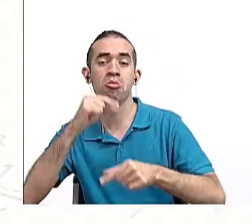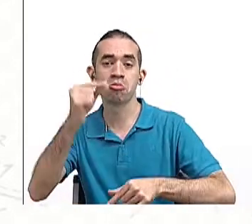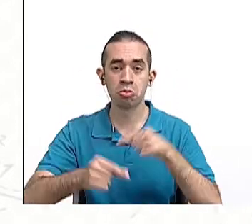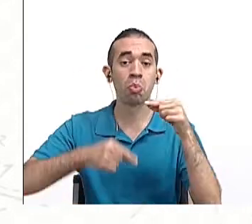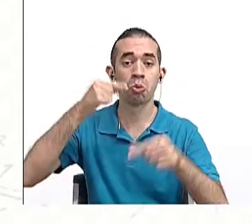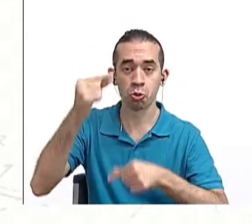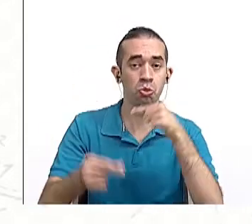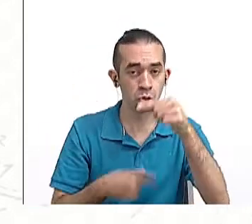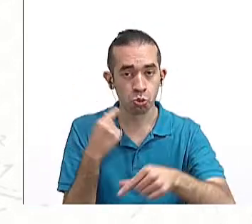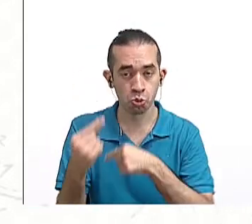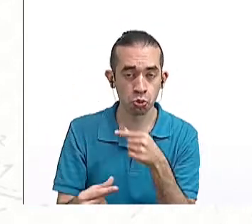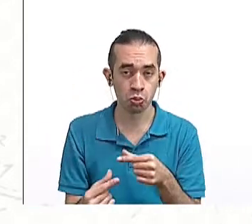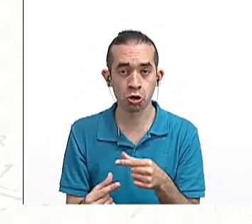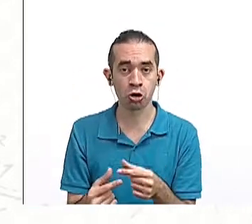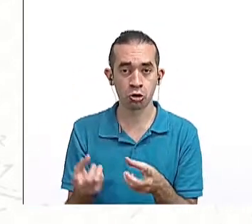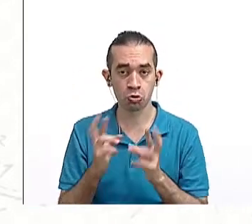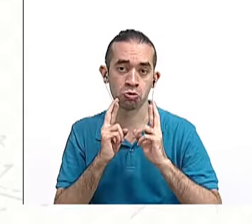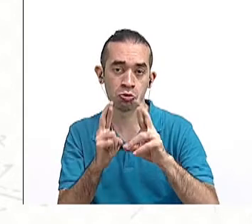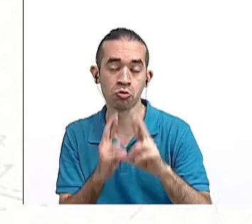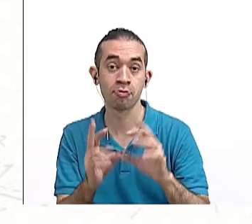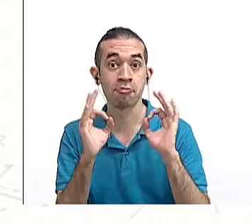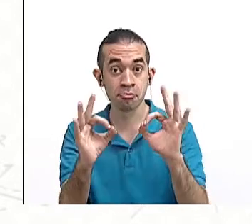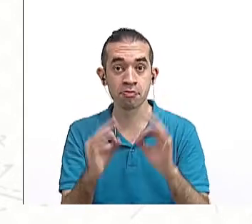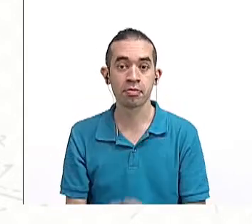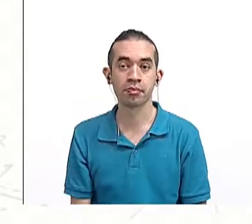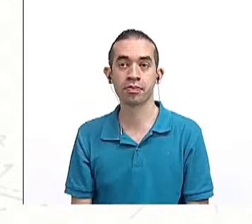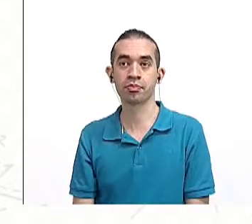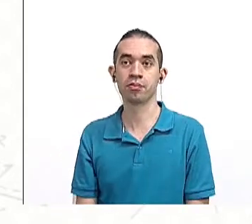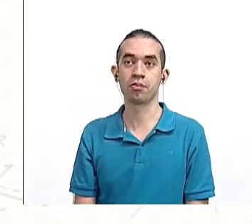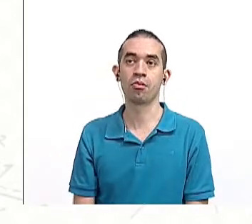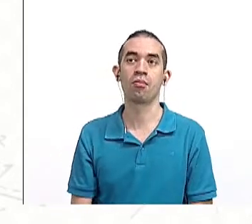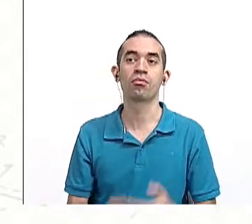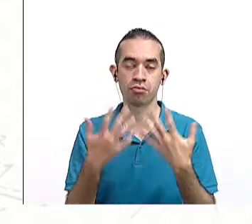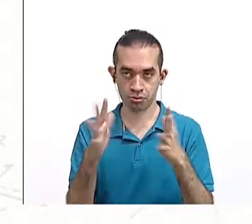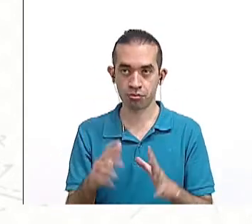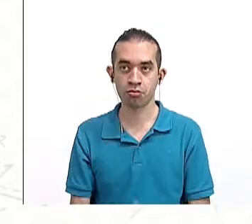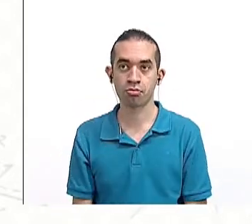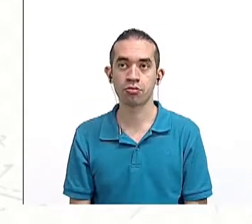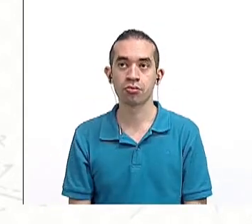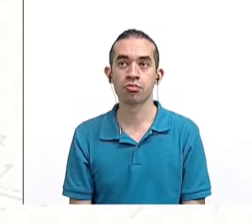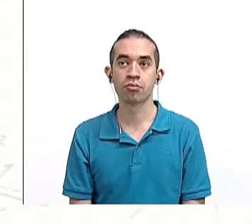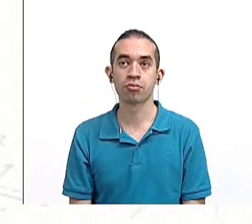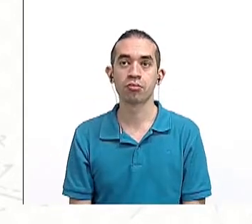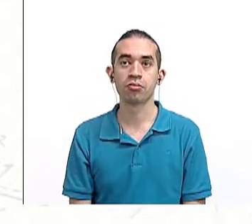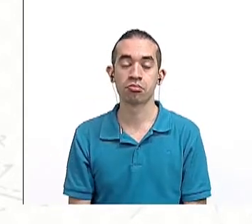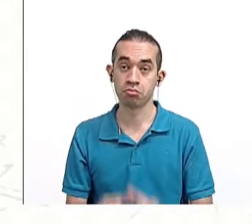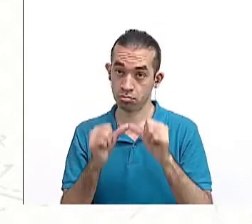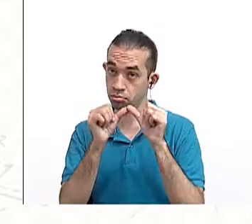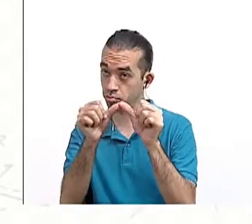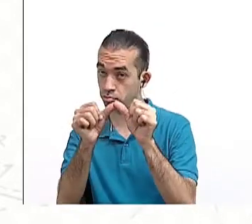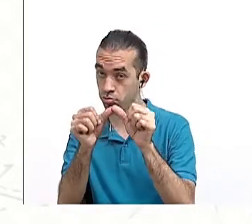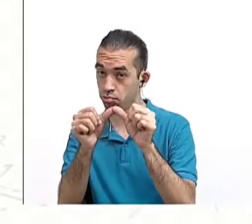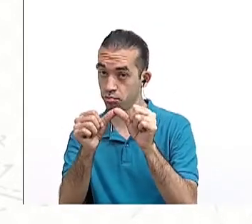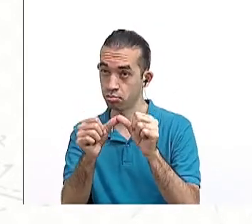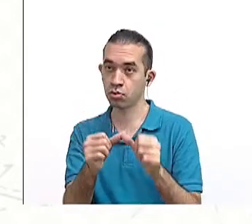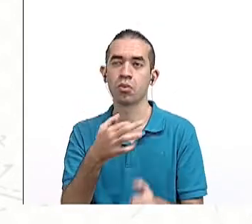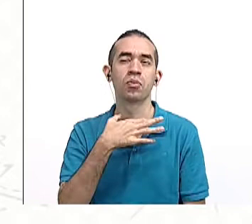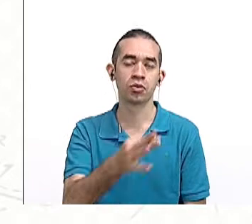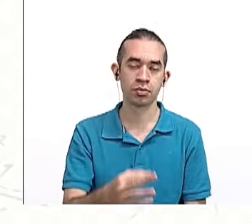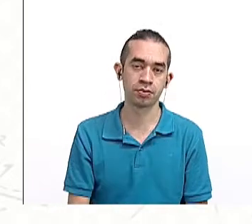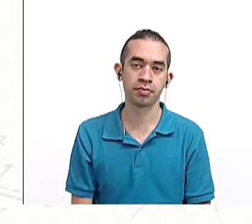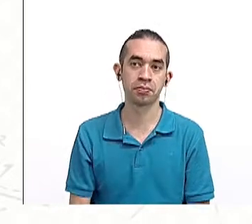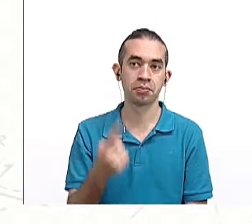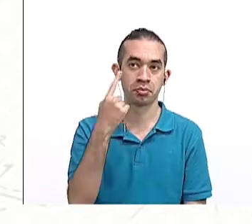pasito será algo ir evacuando y acuerdo ok ya tenemos esto las paredes y continuamos con mucho gusto